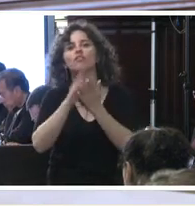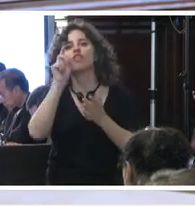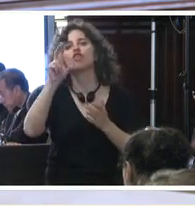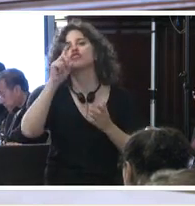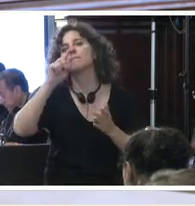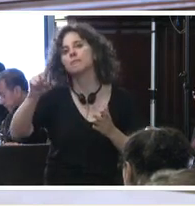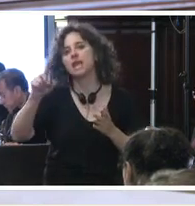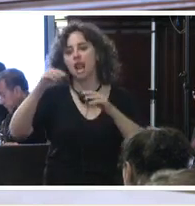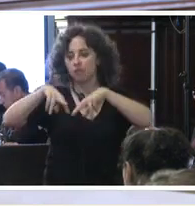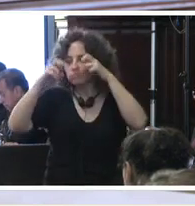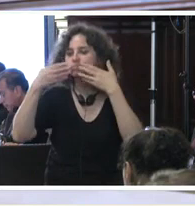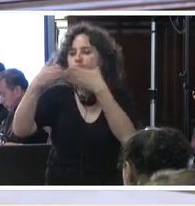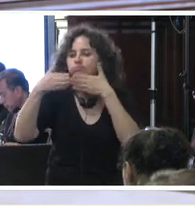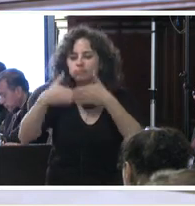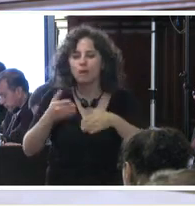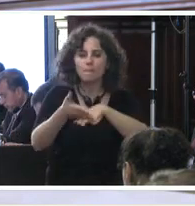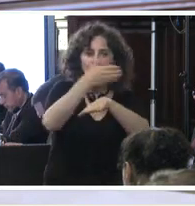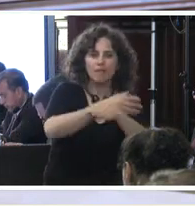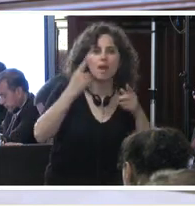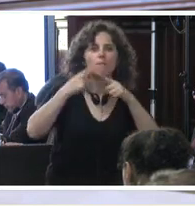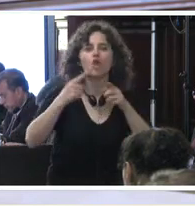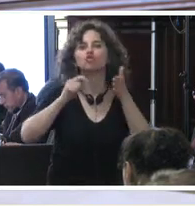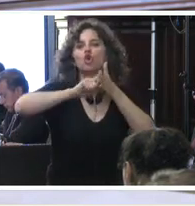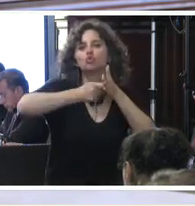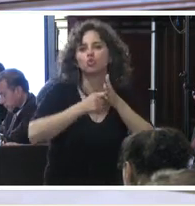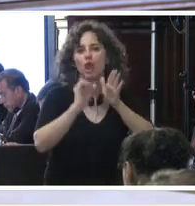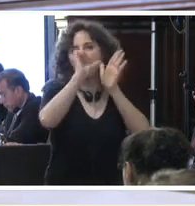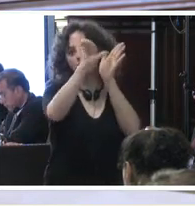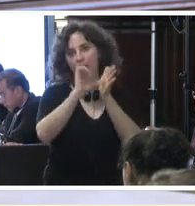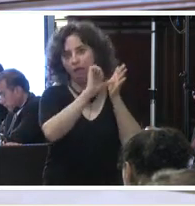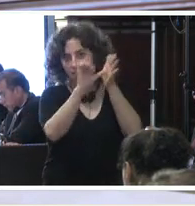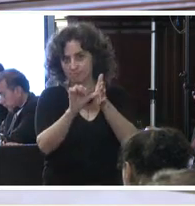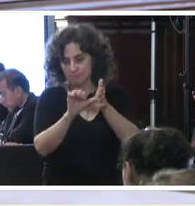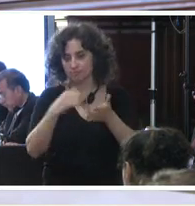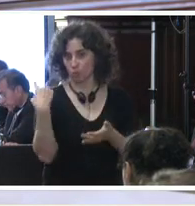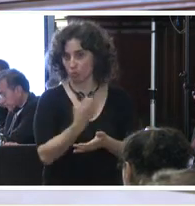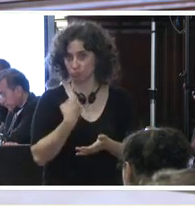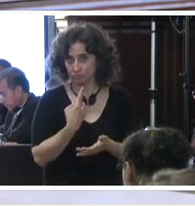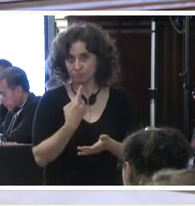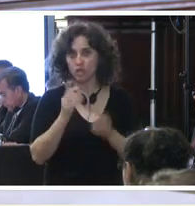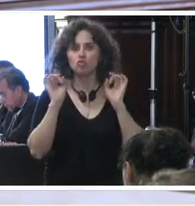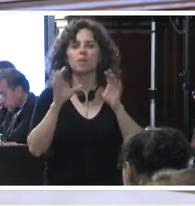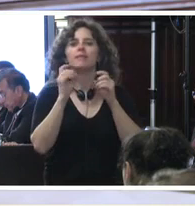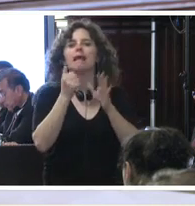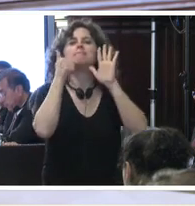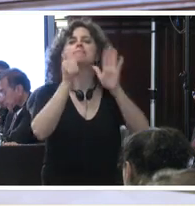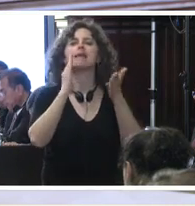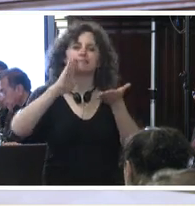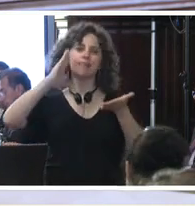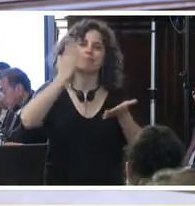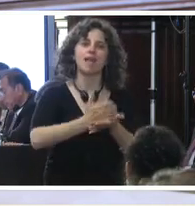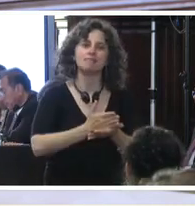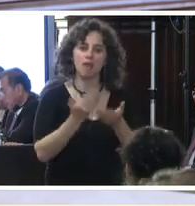12,000 averiguaciones previas por tortura en el país. De estas, solo hay 6 sentencias por